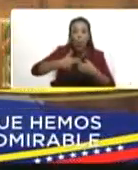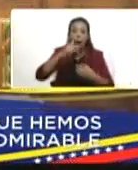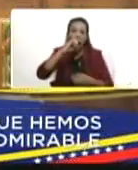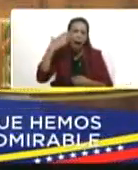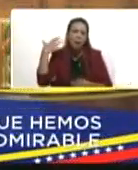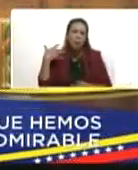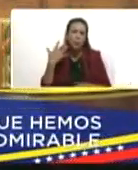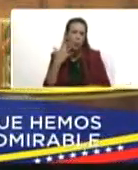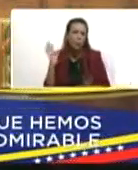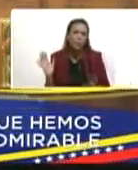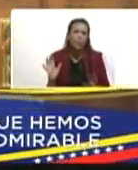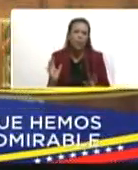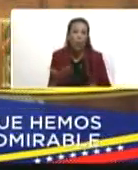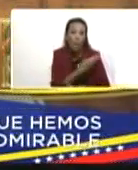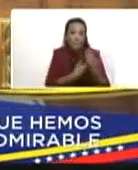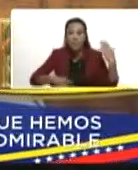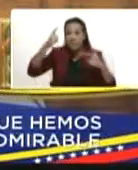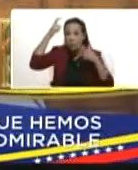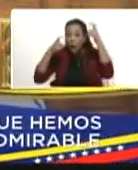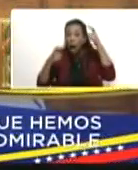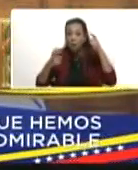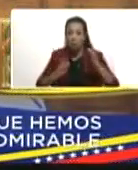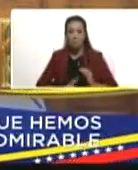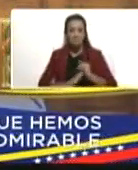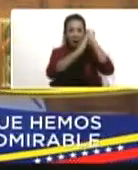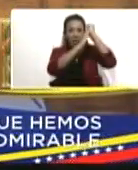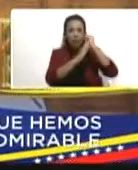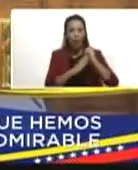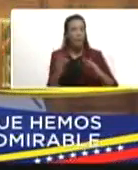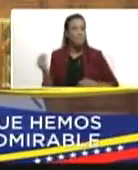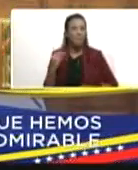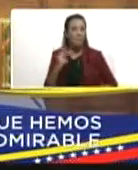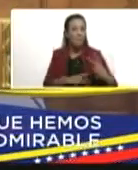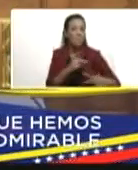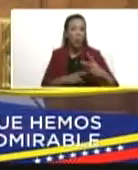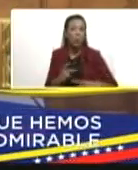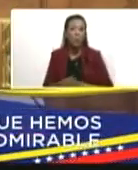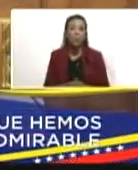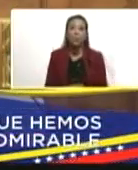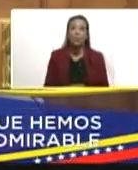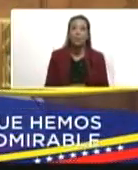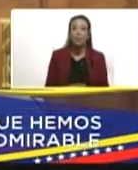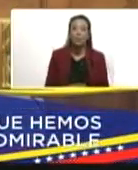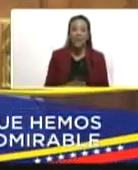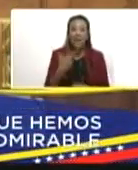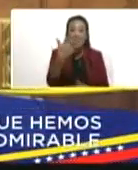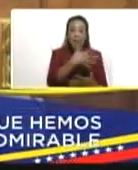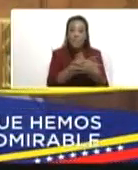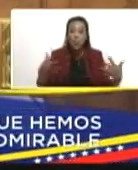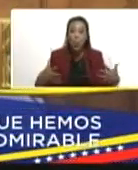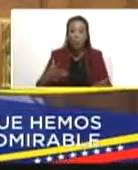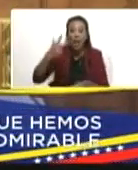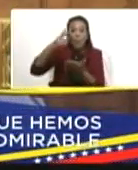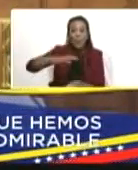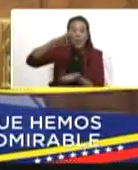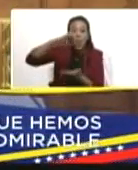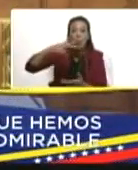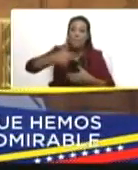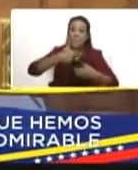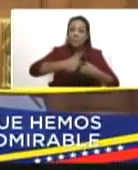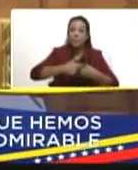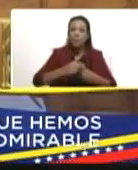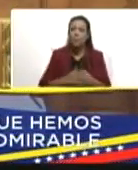llevó el comandante Chávez de su mano 3 millones de barriles Mario Silva